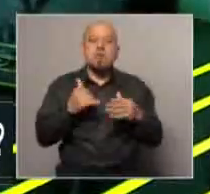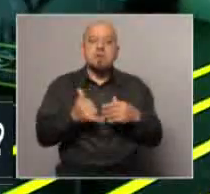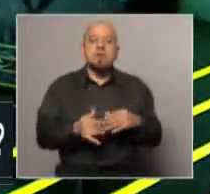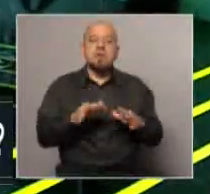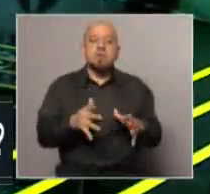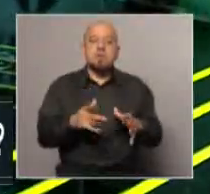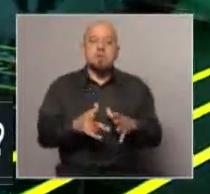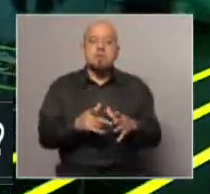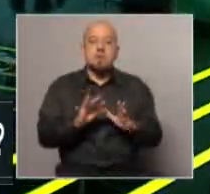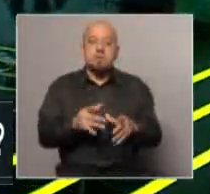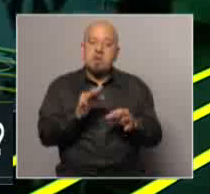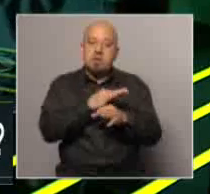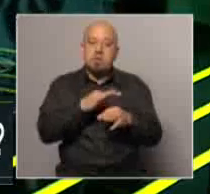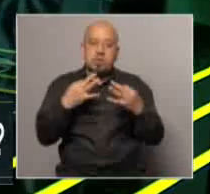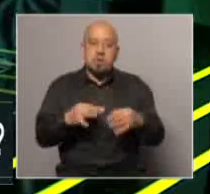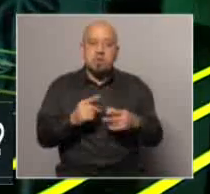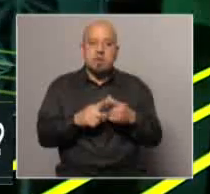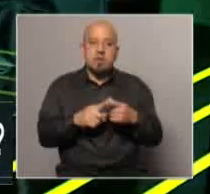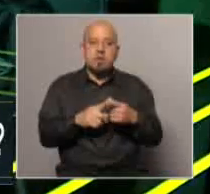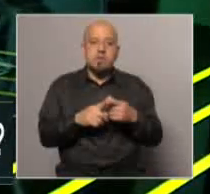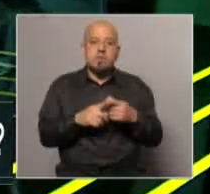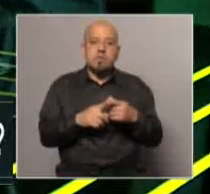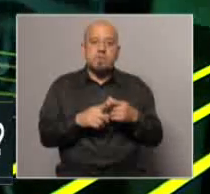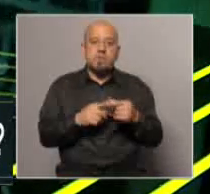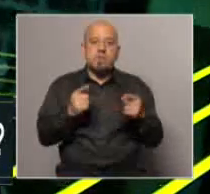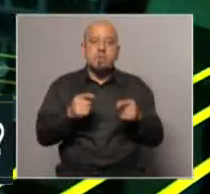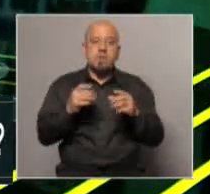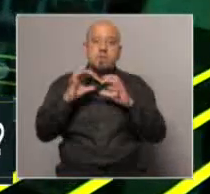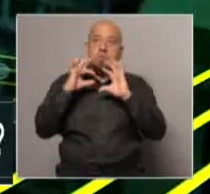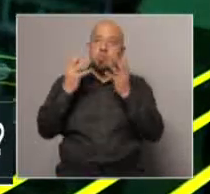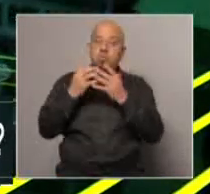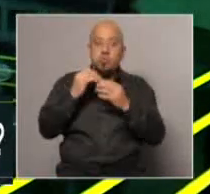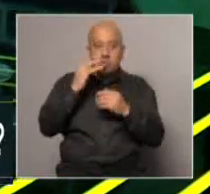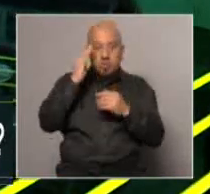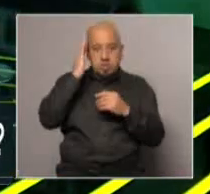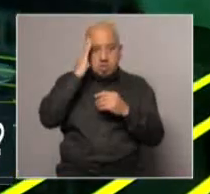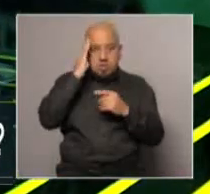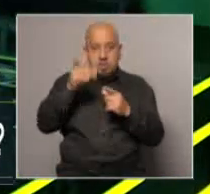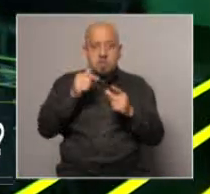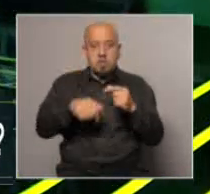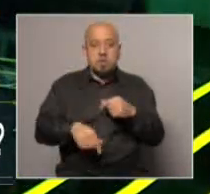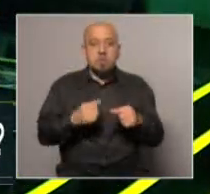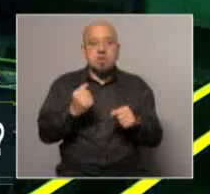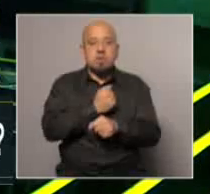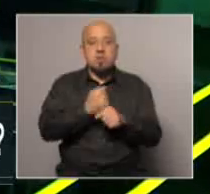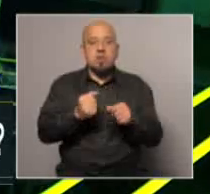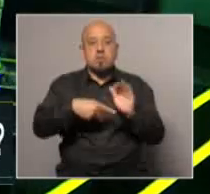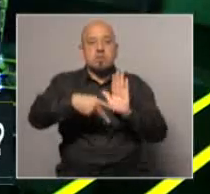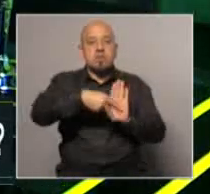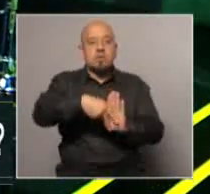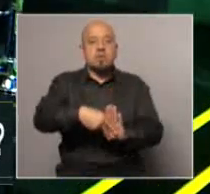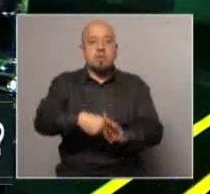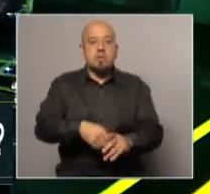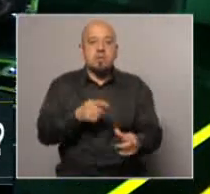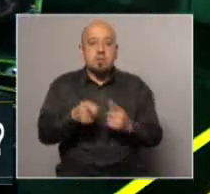cosa muy prolija. Primero porque esto que el mundo sabe, más va a saber si nosotros aprobamos una normativa al respecto y más nos van a